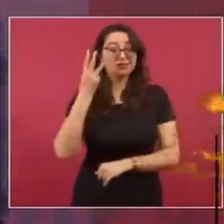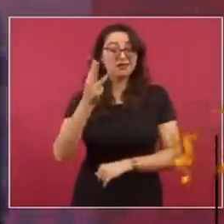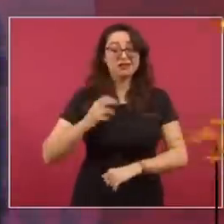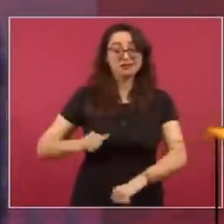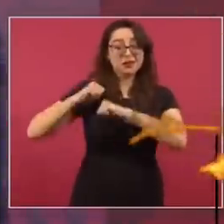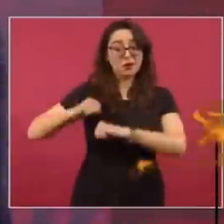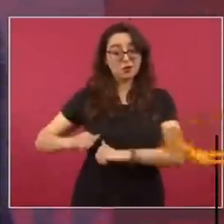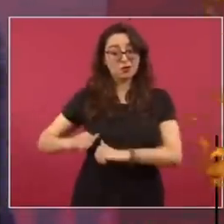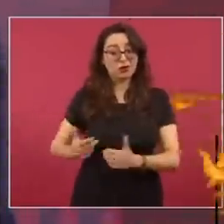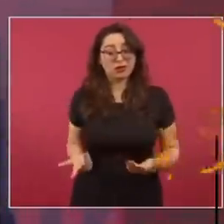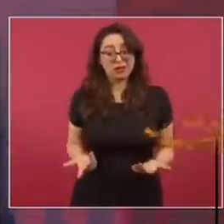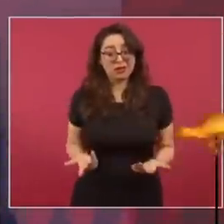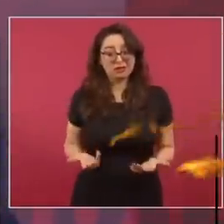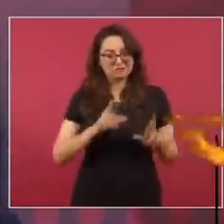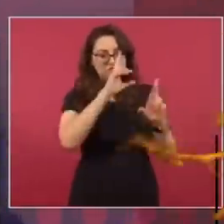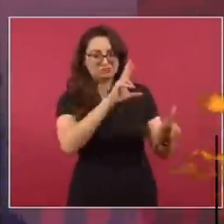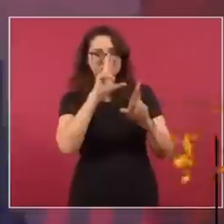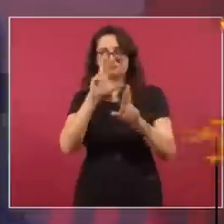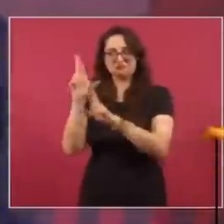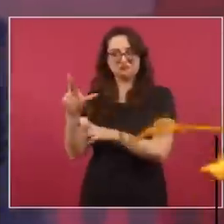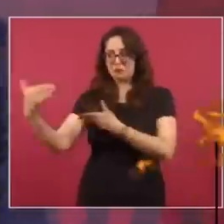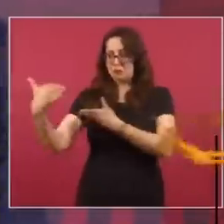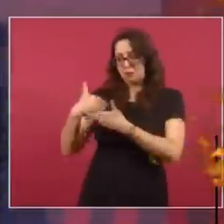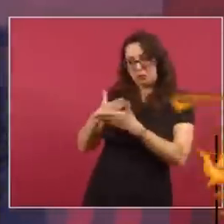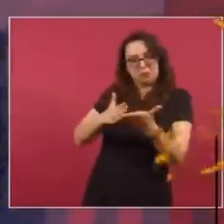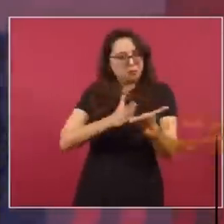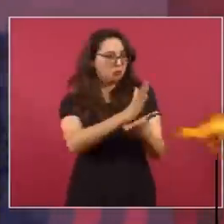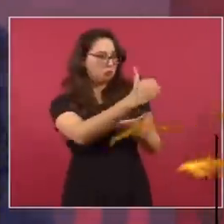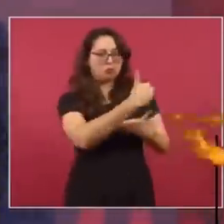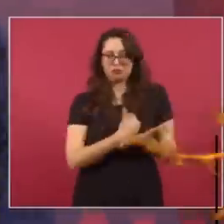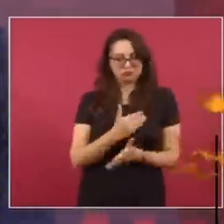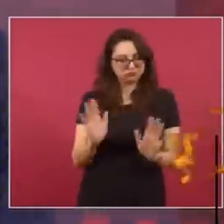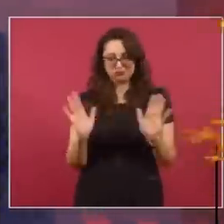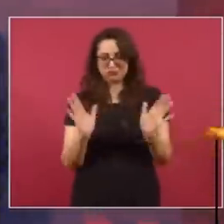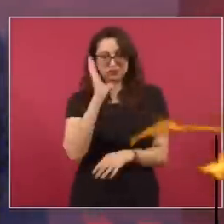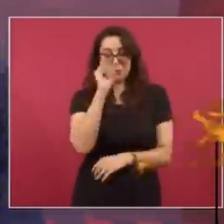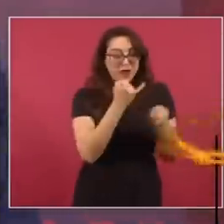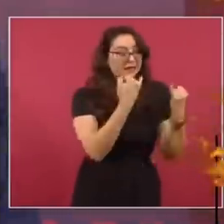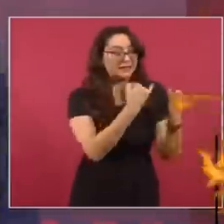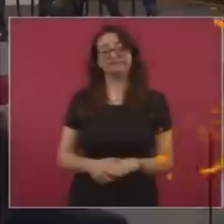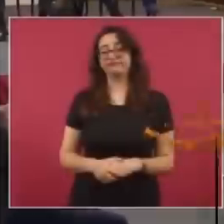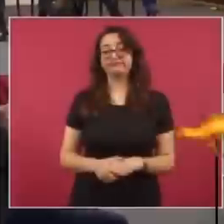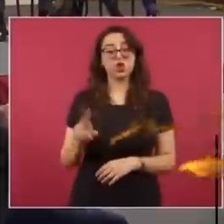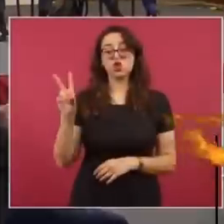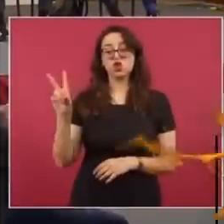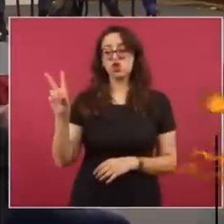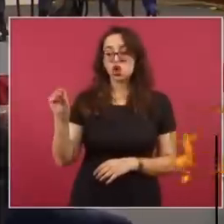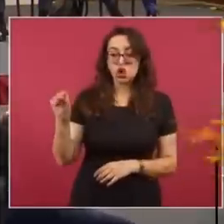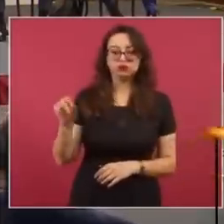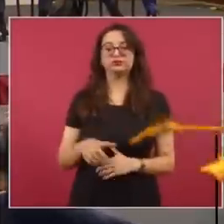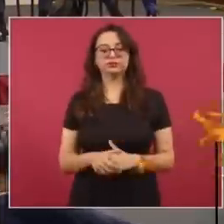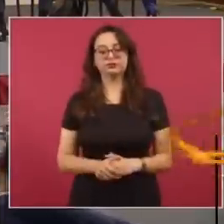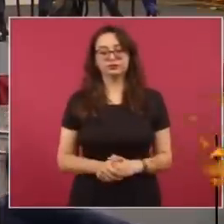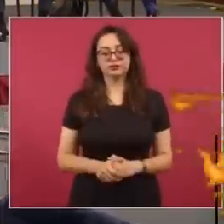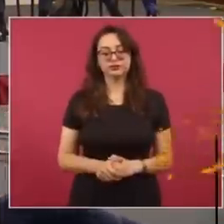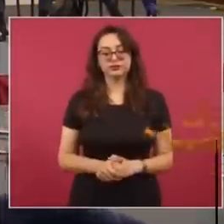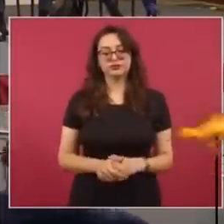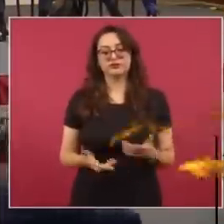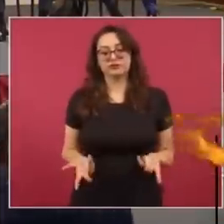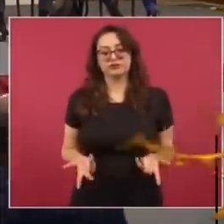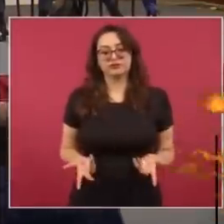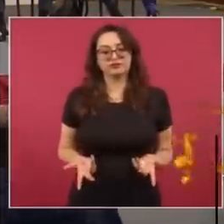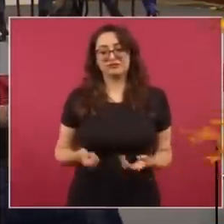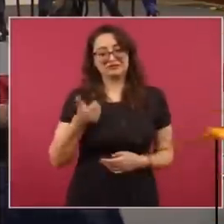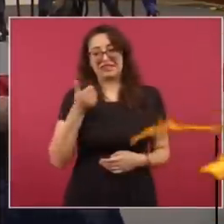a considerar un poder supremo? ¿Cómo van a situarse por encima del Poder Legislativo? Y yo pensaba que